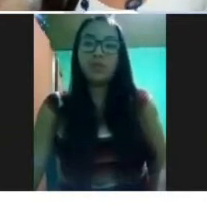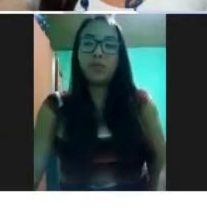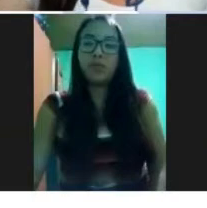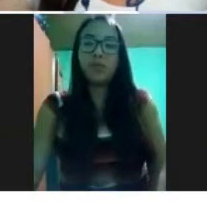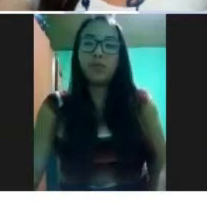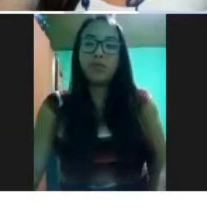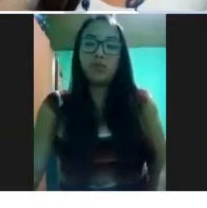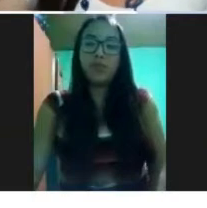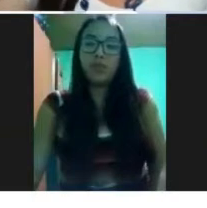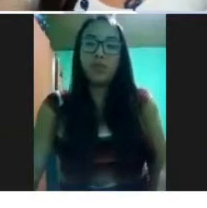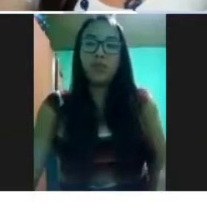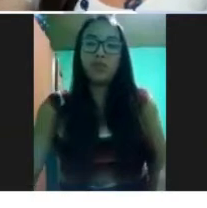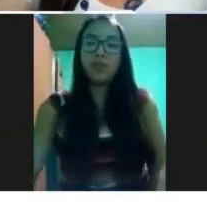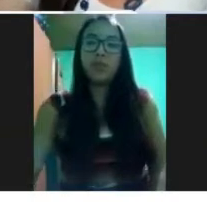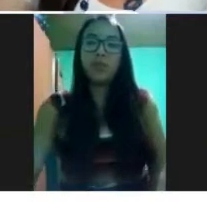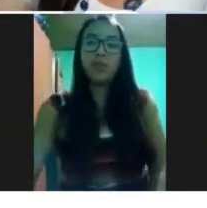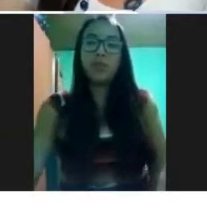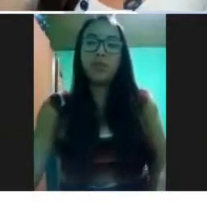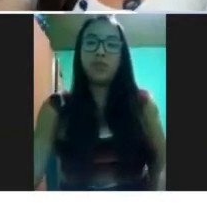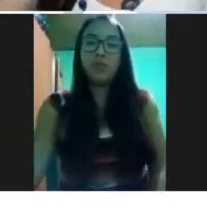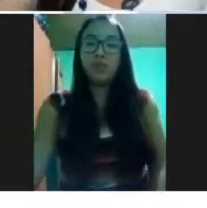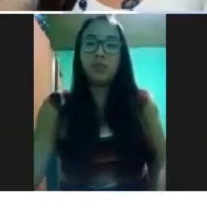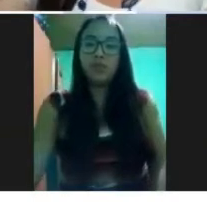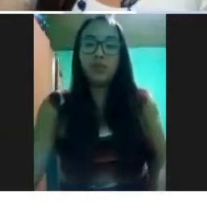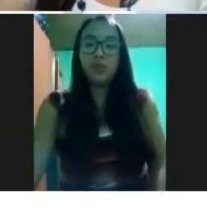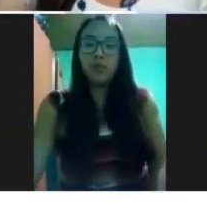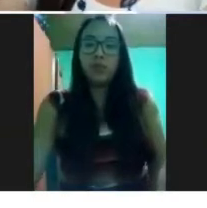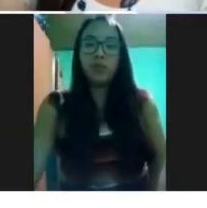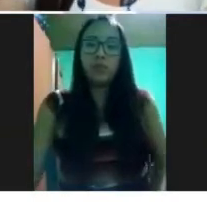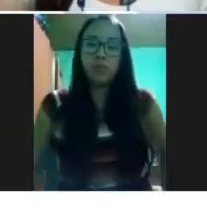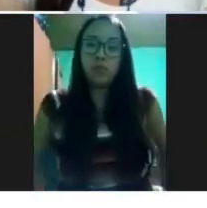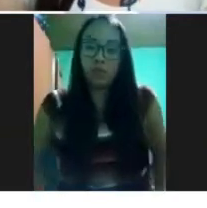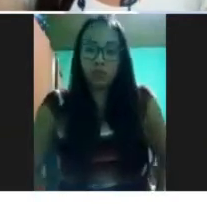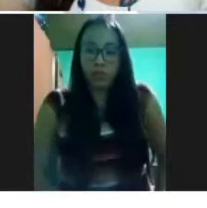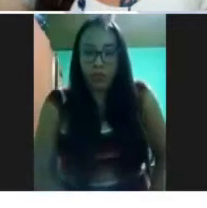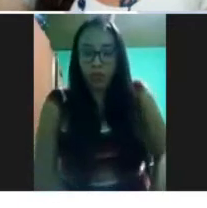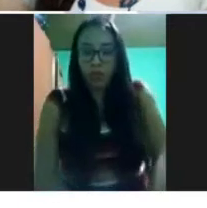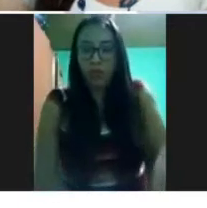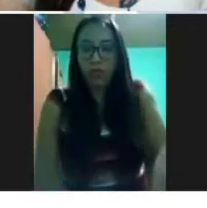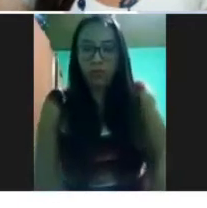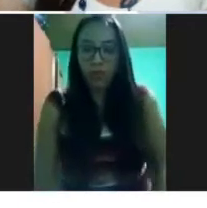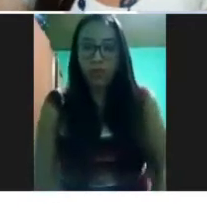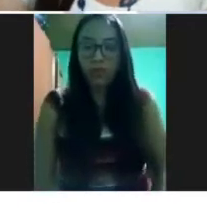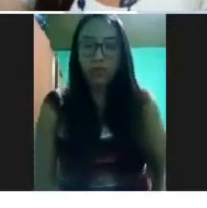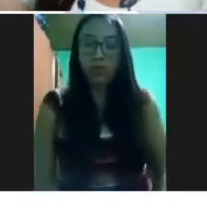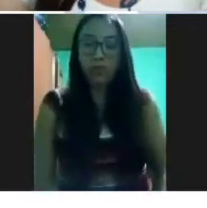veces hay tal desabastecimiento en los hospitales que al final, pues las personas terminan